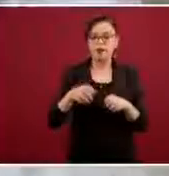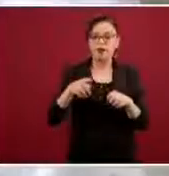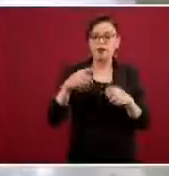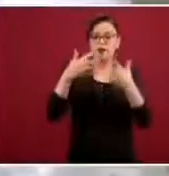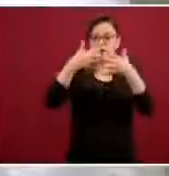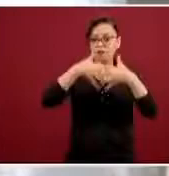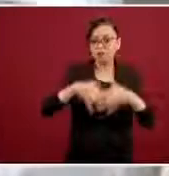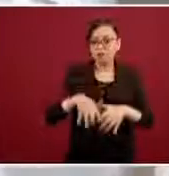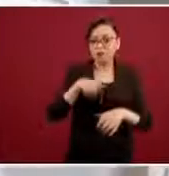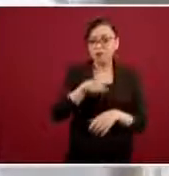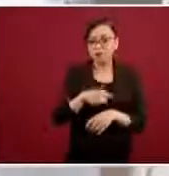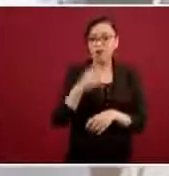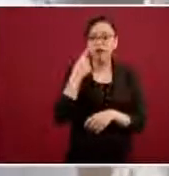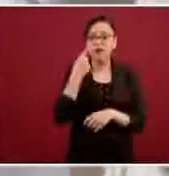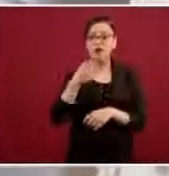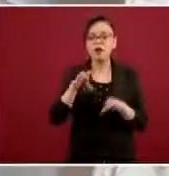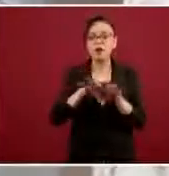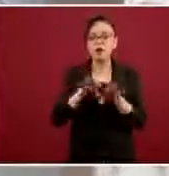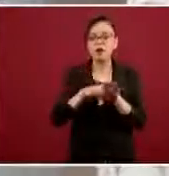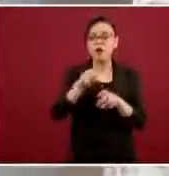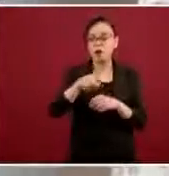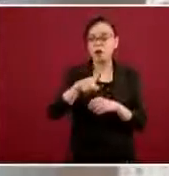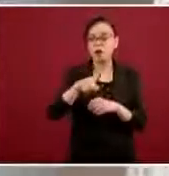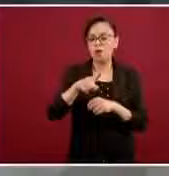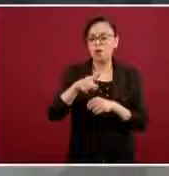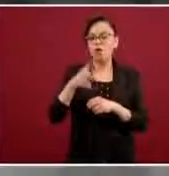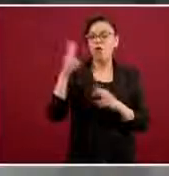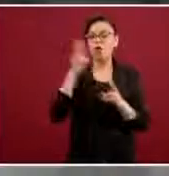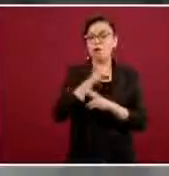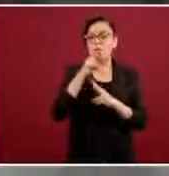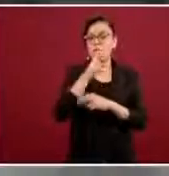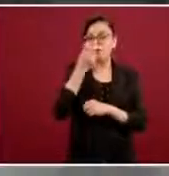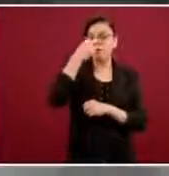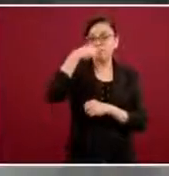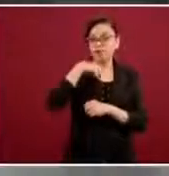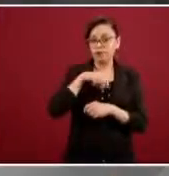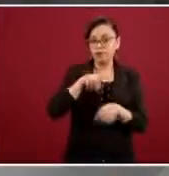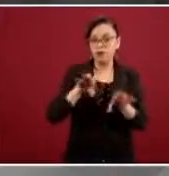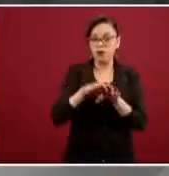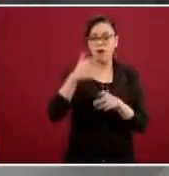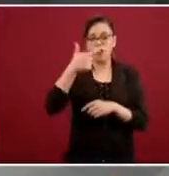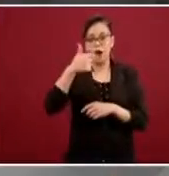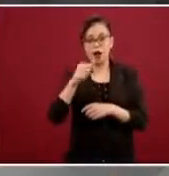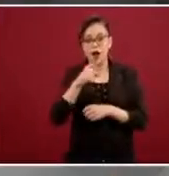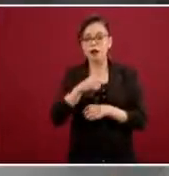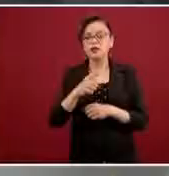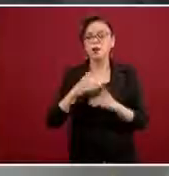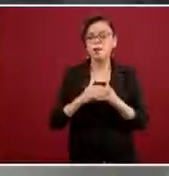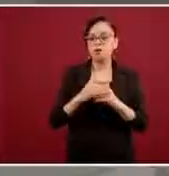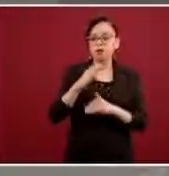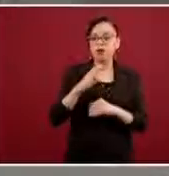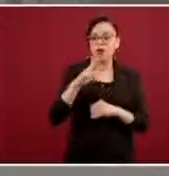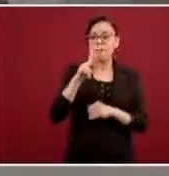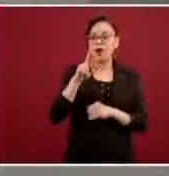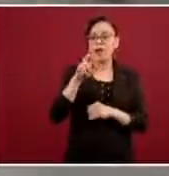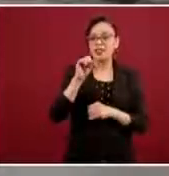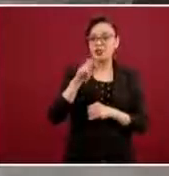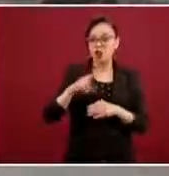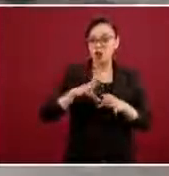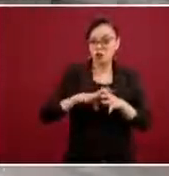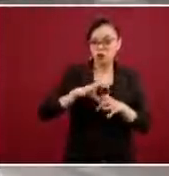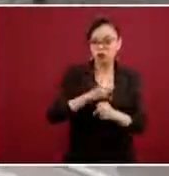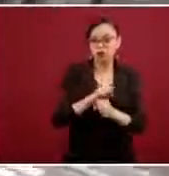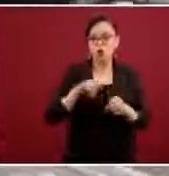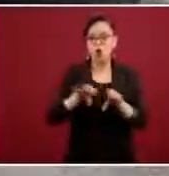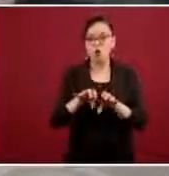se calibran las variables de control del ventilador, que corresponden a flujo, mezcla de gases y presión. Concluido este proceso, se realiza